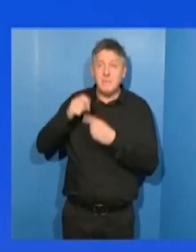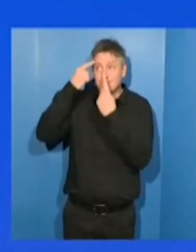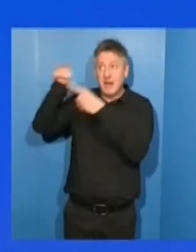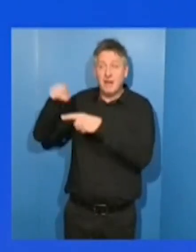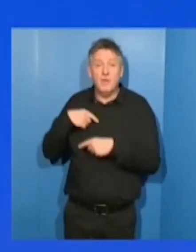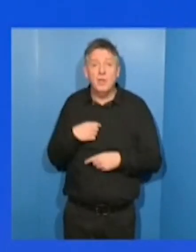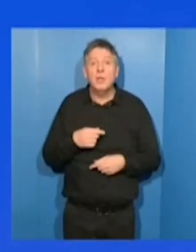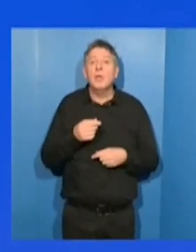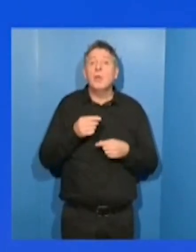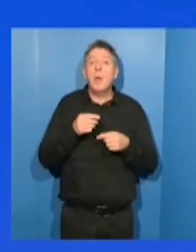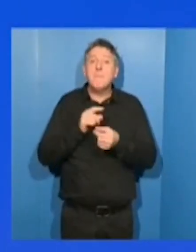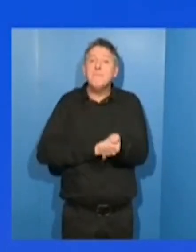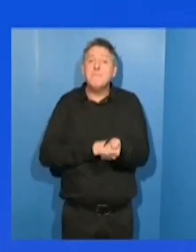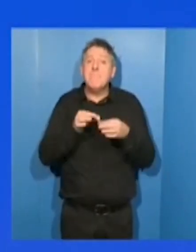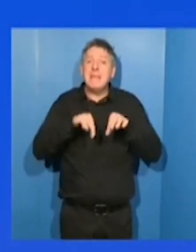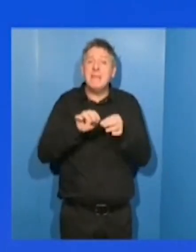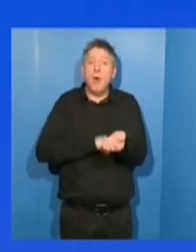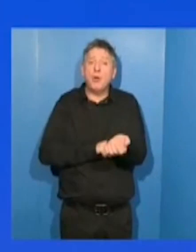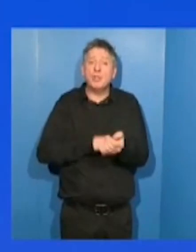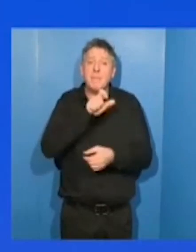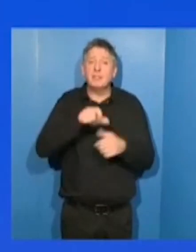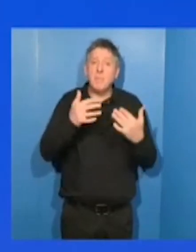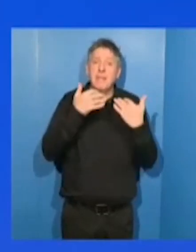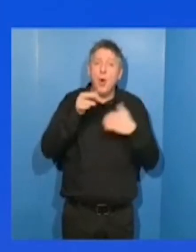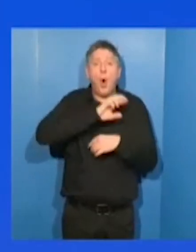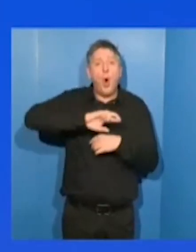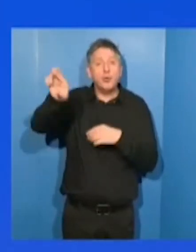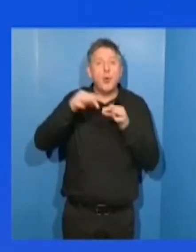deben ser reubicados en sus países de origen, no en nuestra casa.